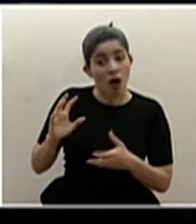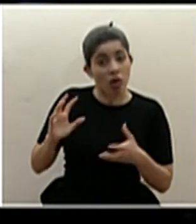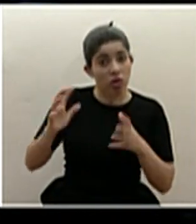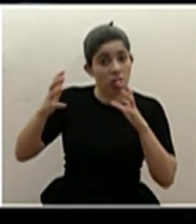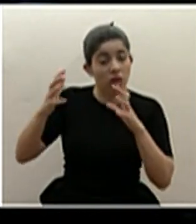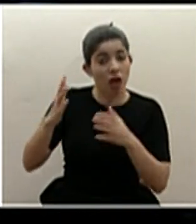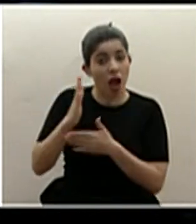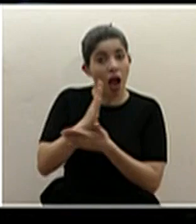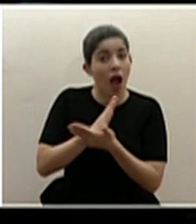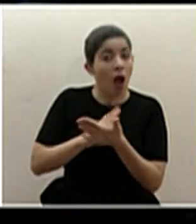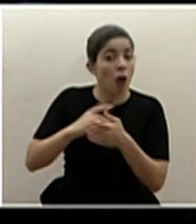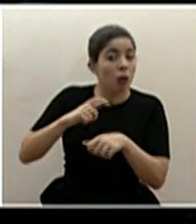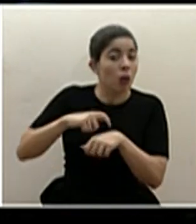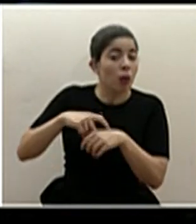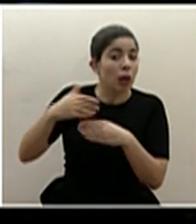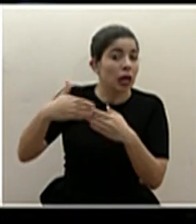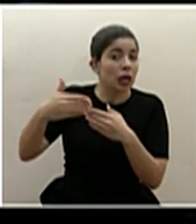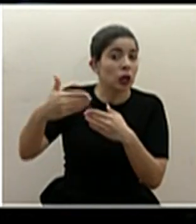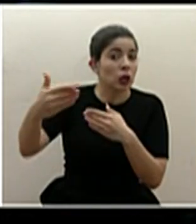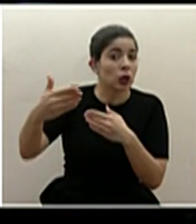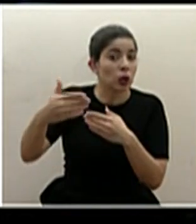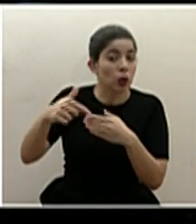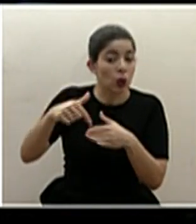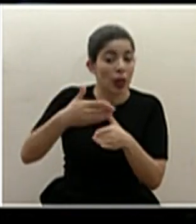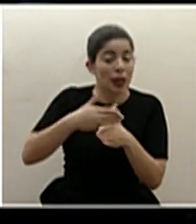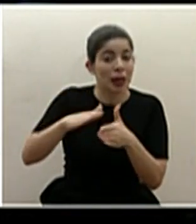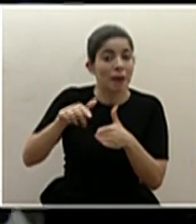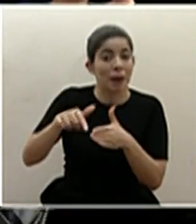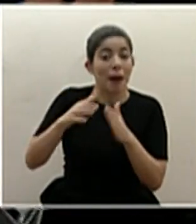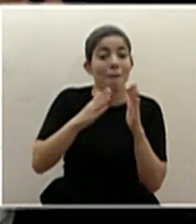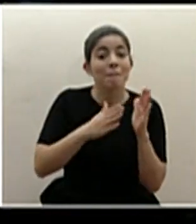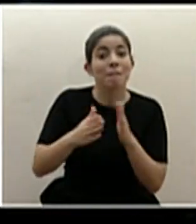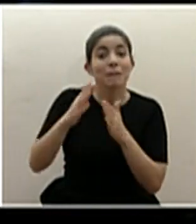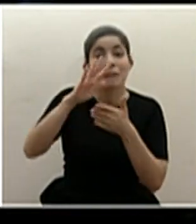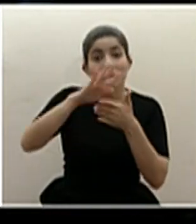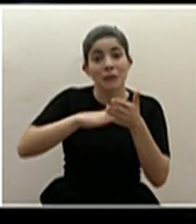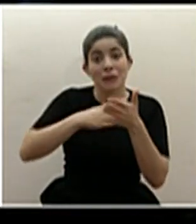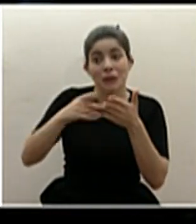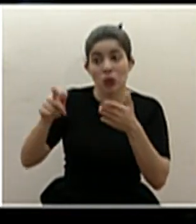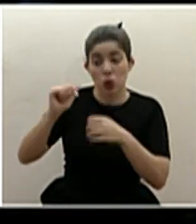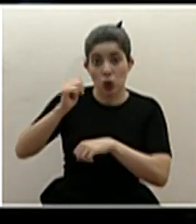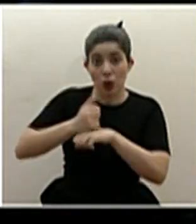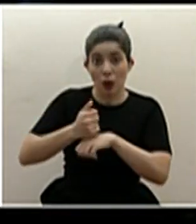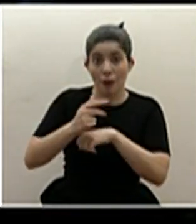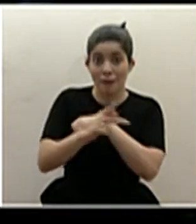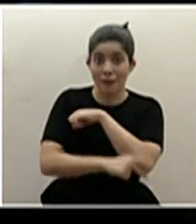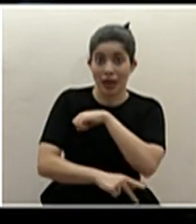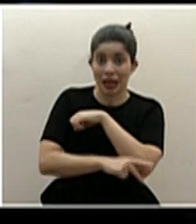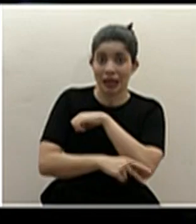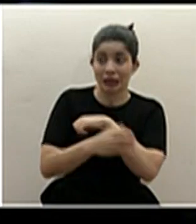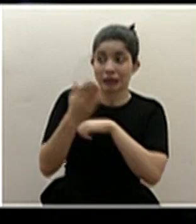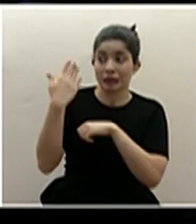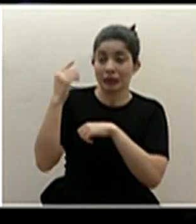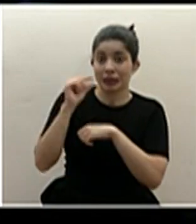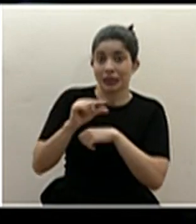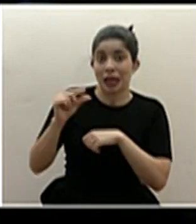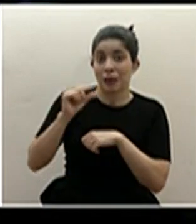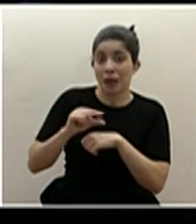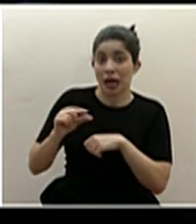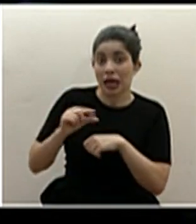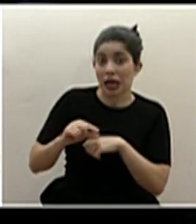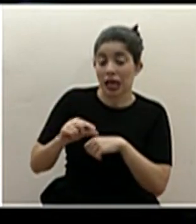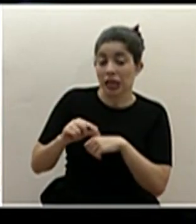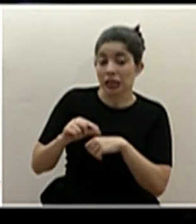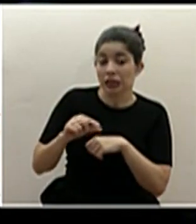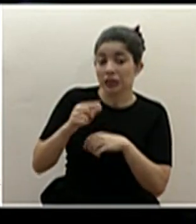en algún momento de esta etapa ese plan de ruta que usted fijó al país hace algunas semanas,